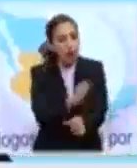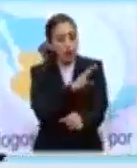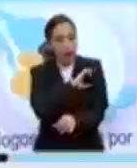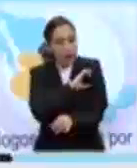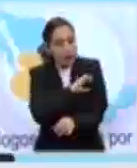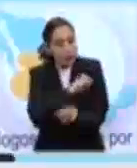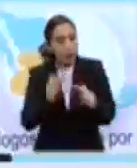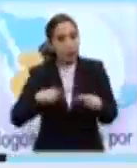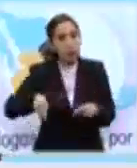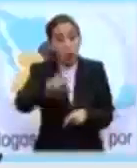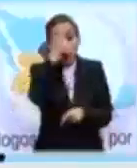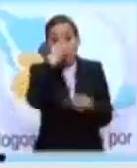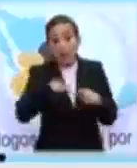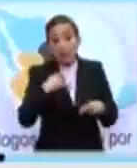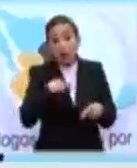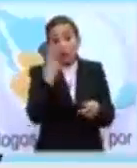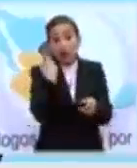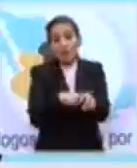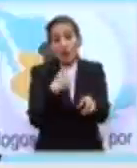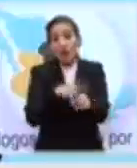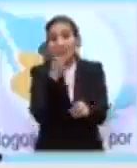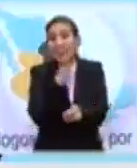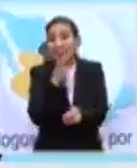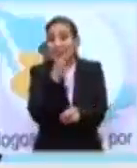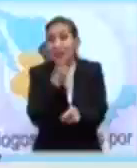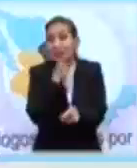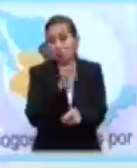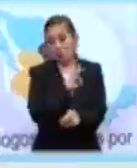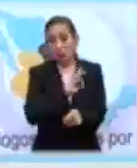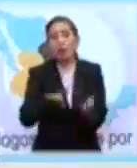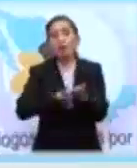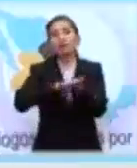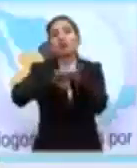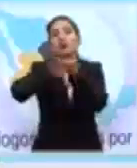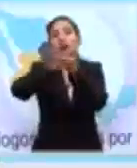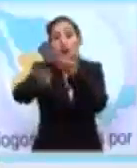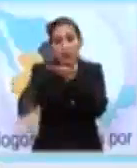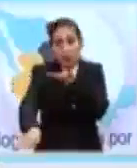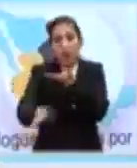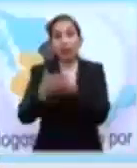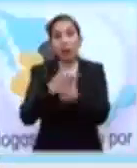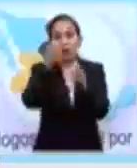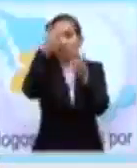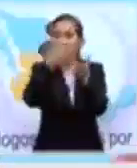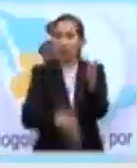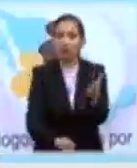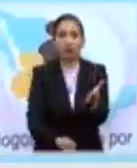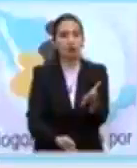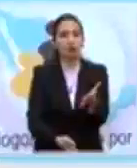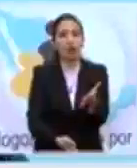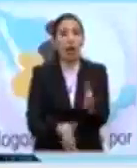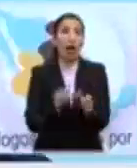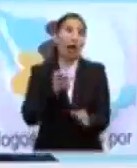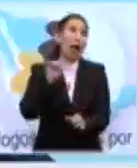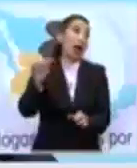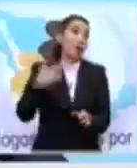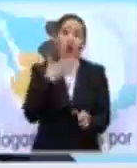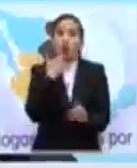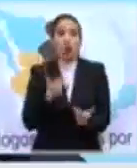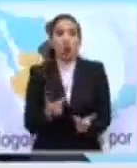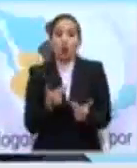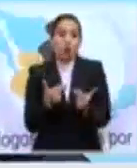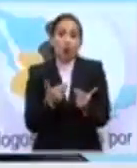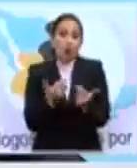al prójimo. Un paciente diabético o que podemos prevenirle, ahí nos cuesta muy barato. Ah, pero ya no hay